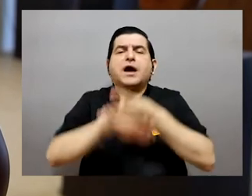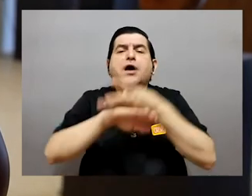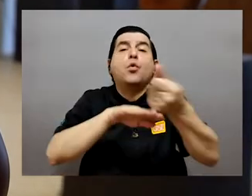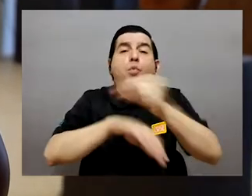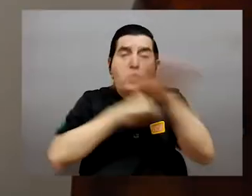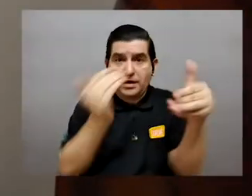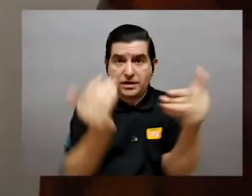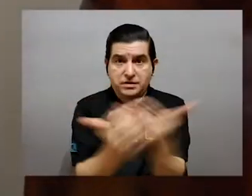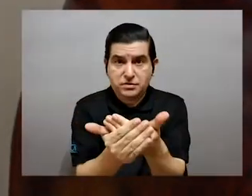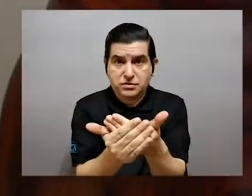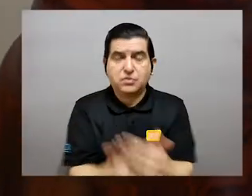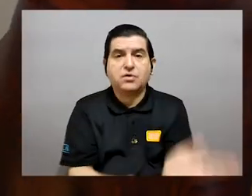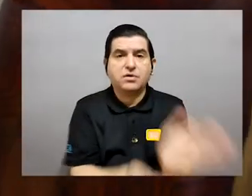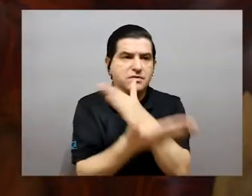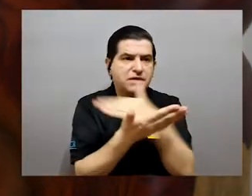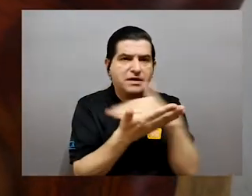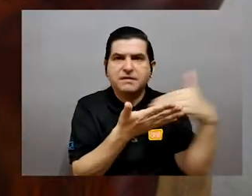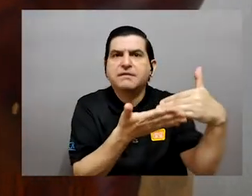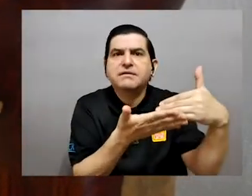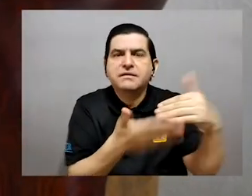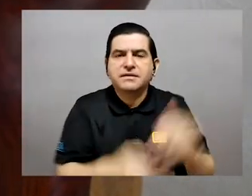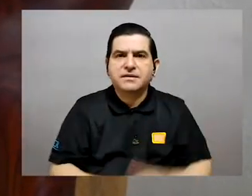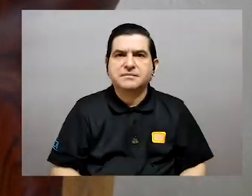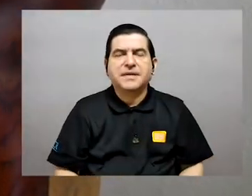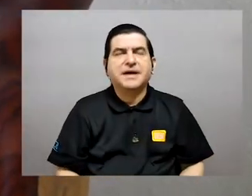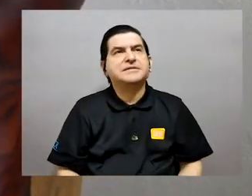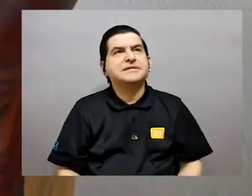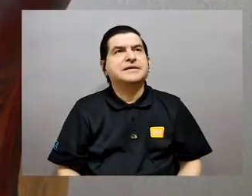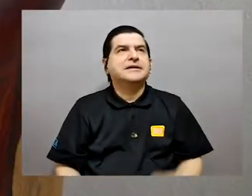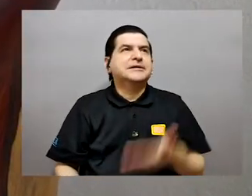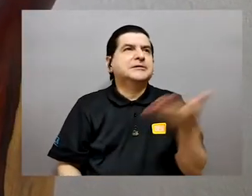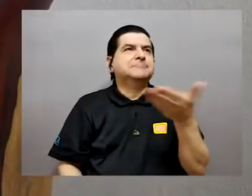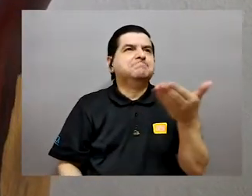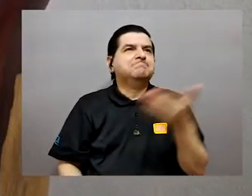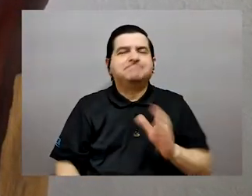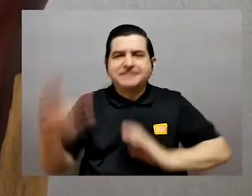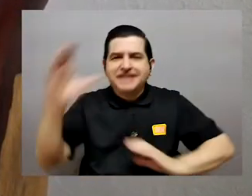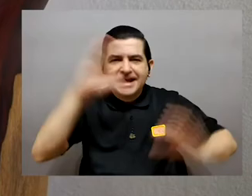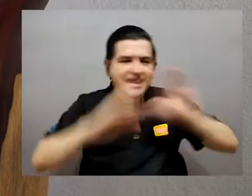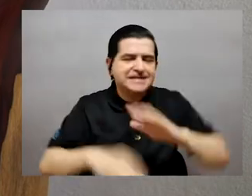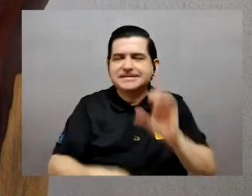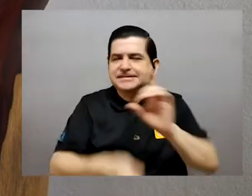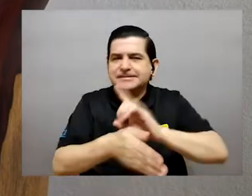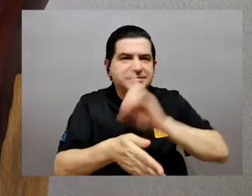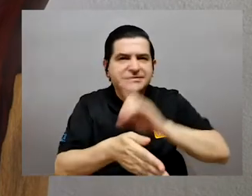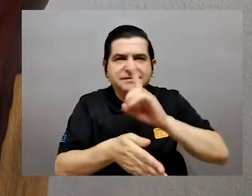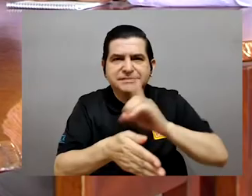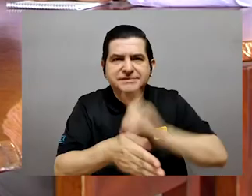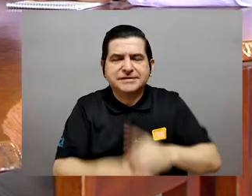Jorge Jiménez nos vino a dar un ejemplo hace menos de un año, donde montó una exposición